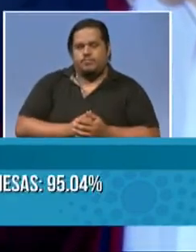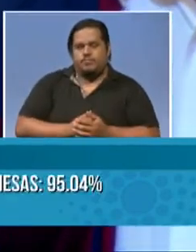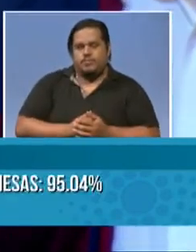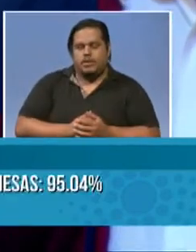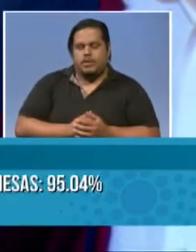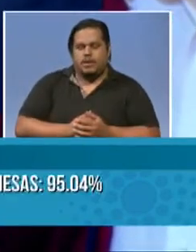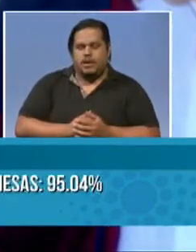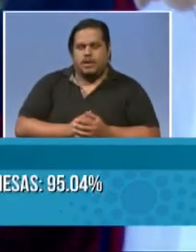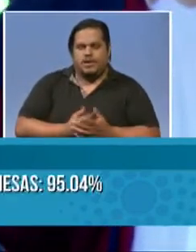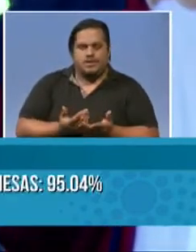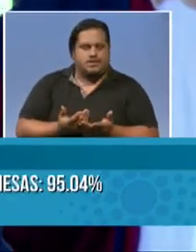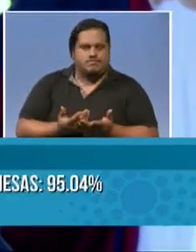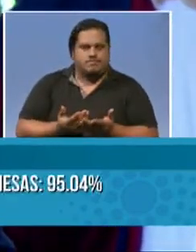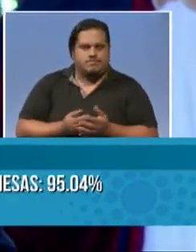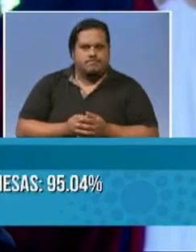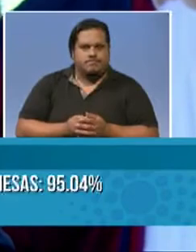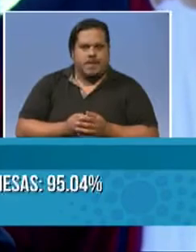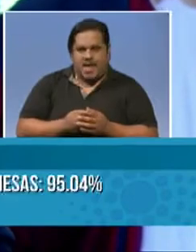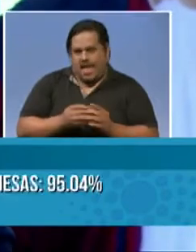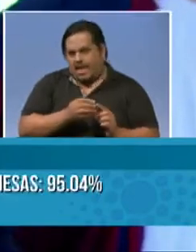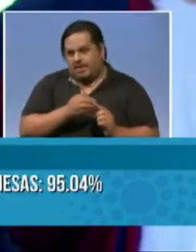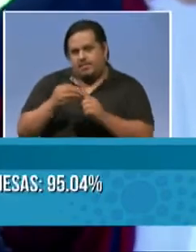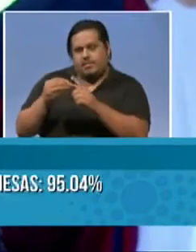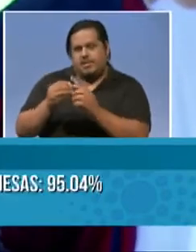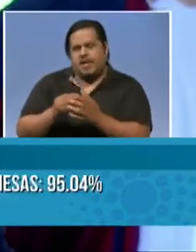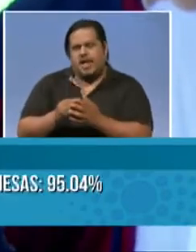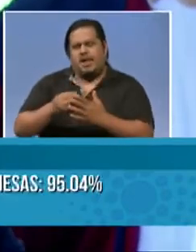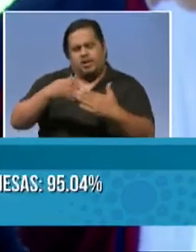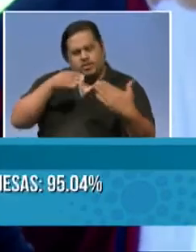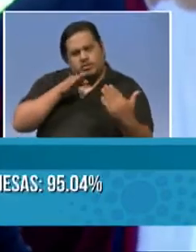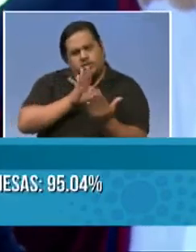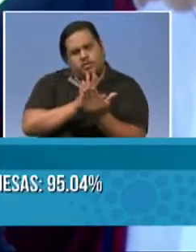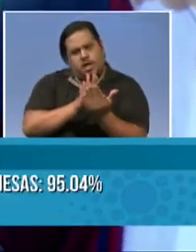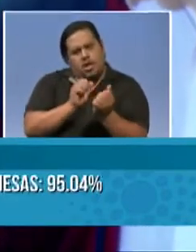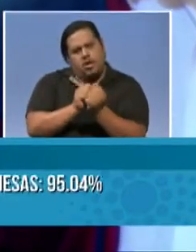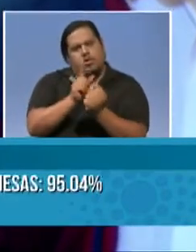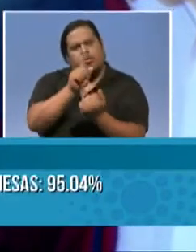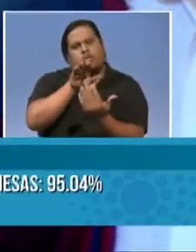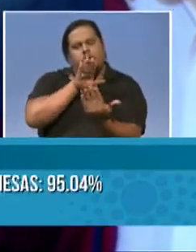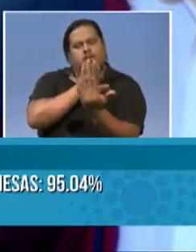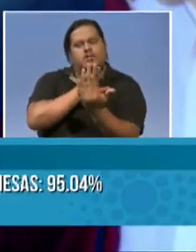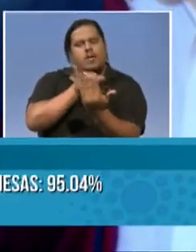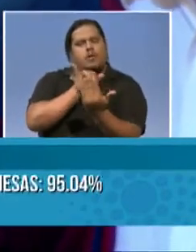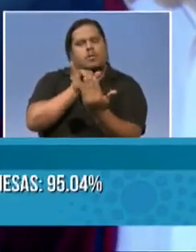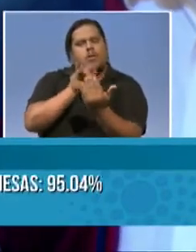en particular, nos ha confrontado con un espejo como país.